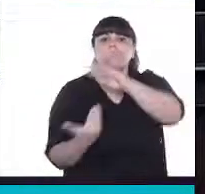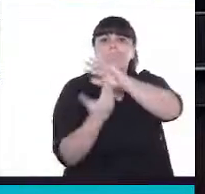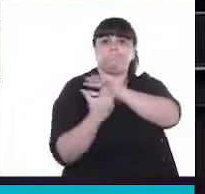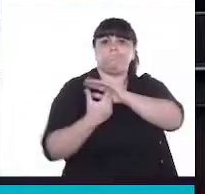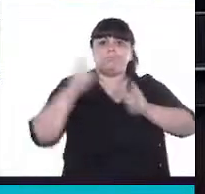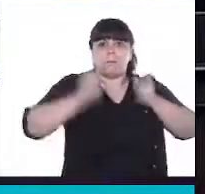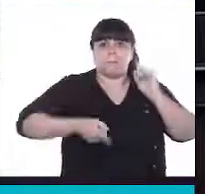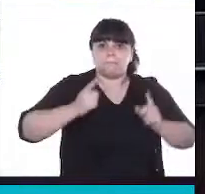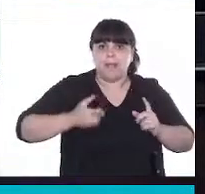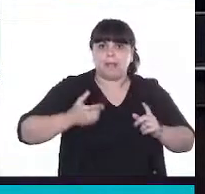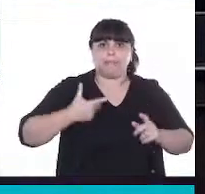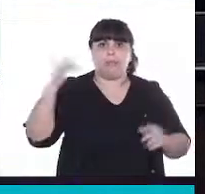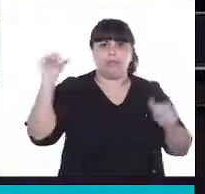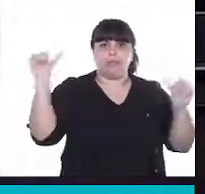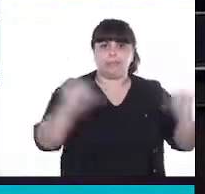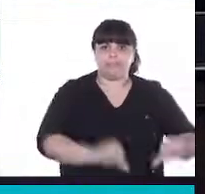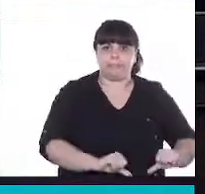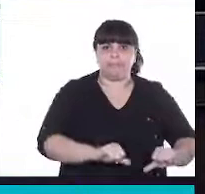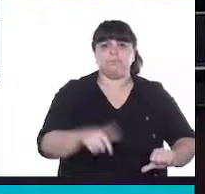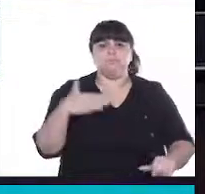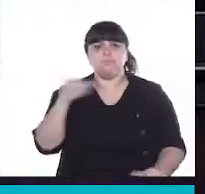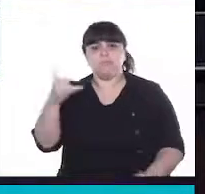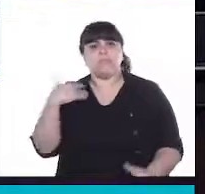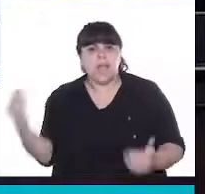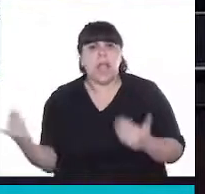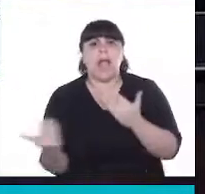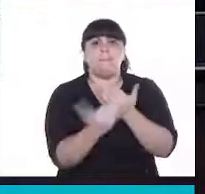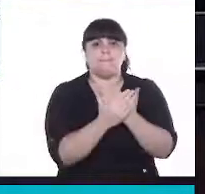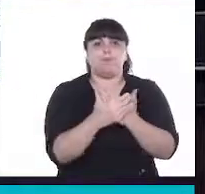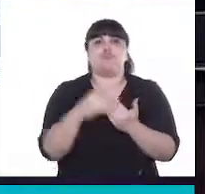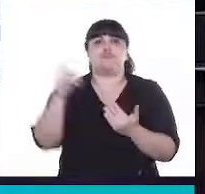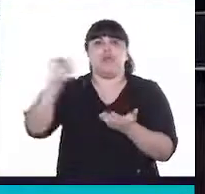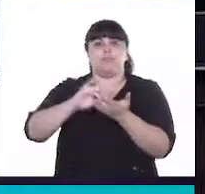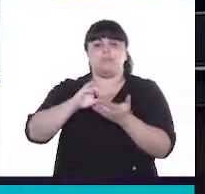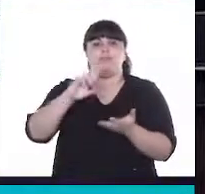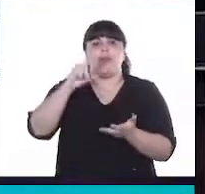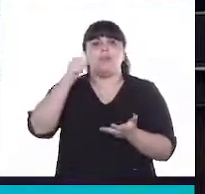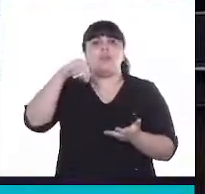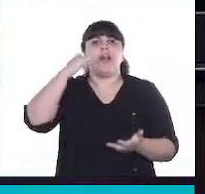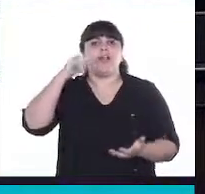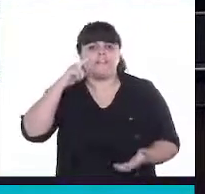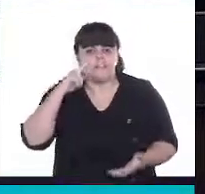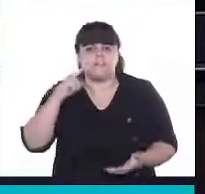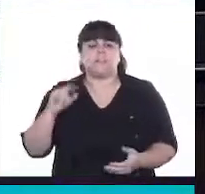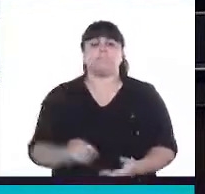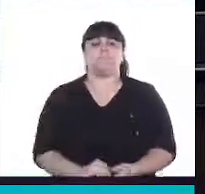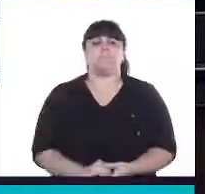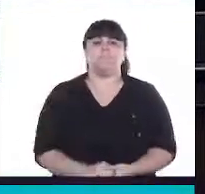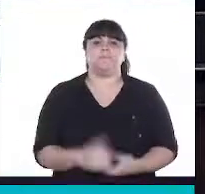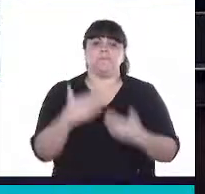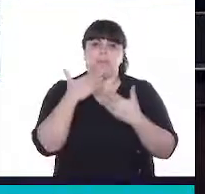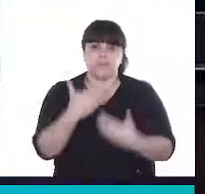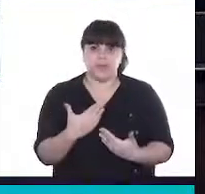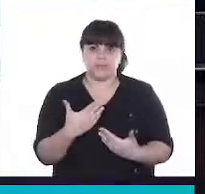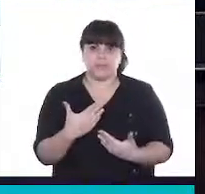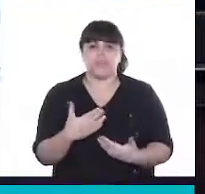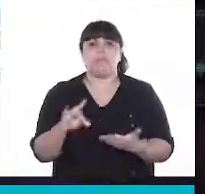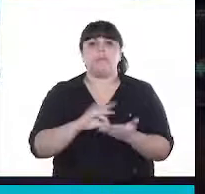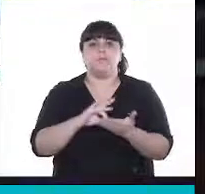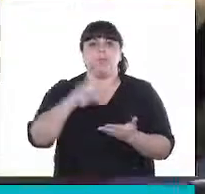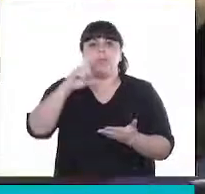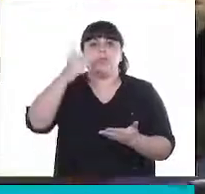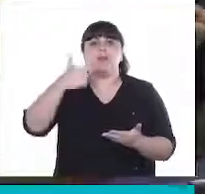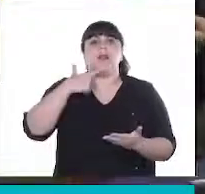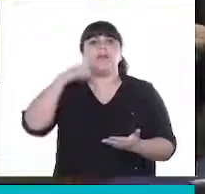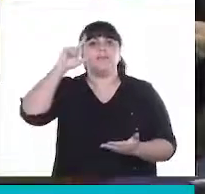bloque apoya el proyecto del diputado ranzini para su derogación muchas gracias señor presidente muchas gracias diputado castelo tiene la